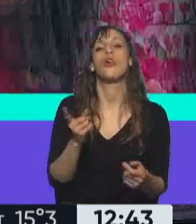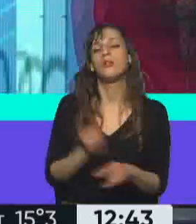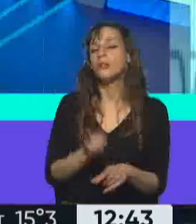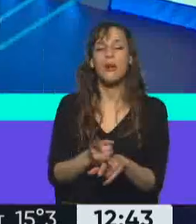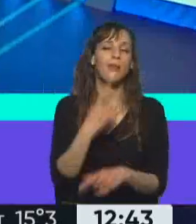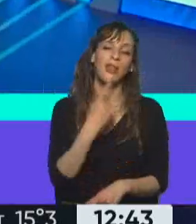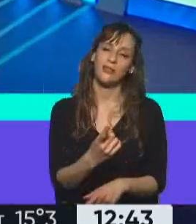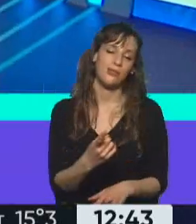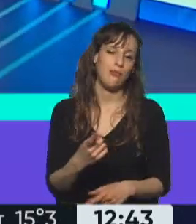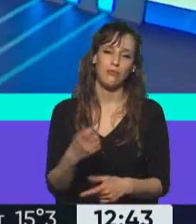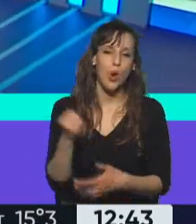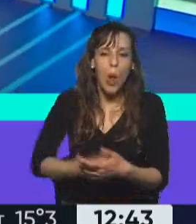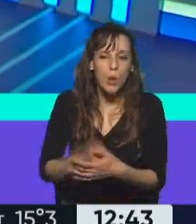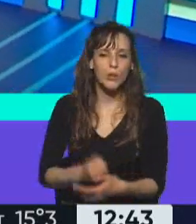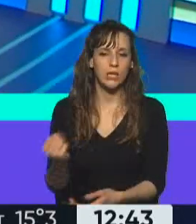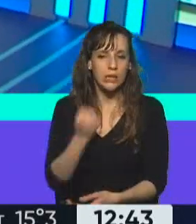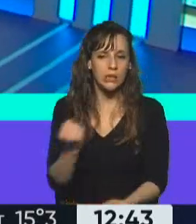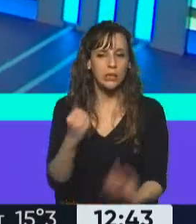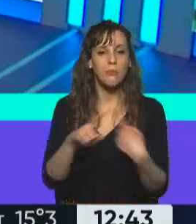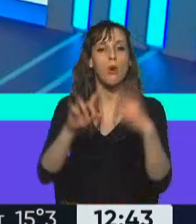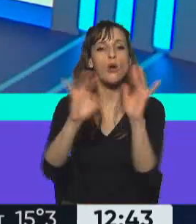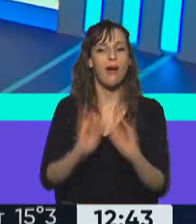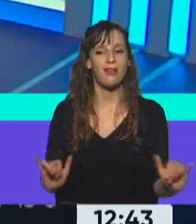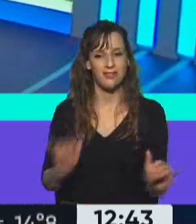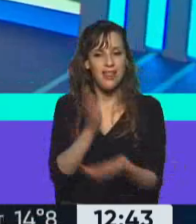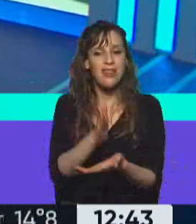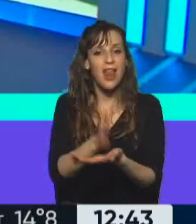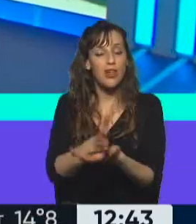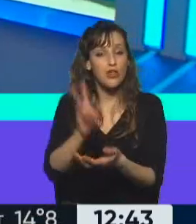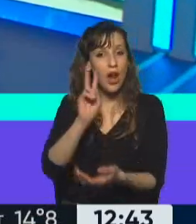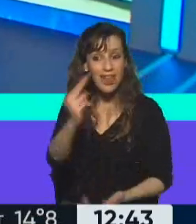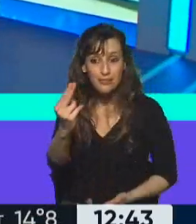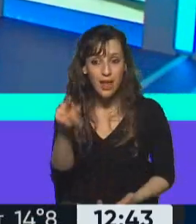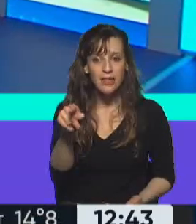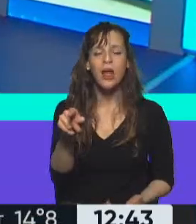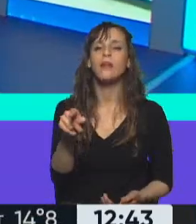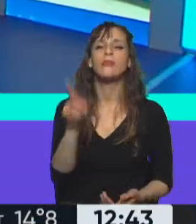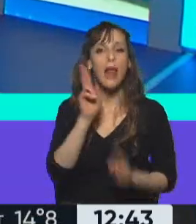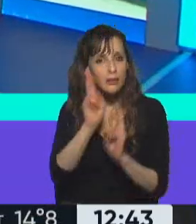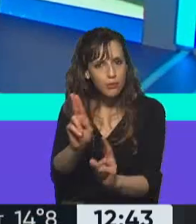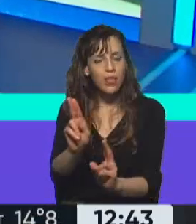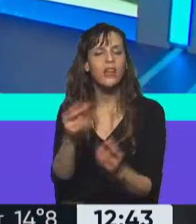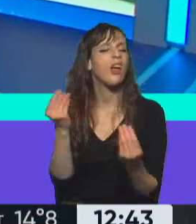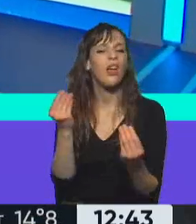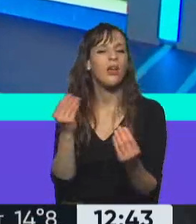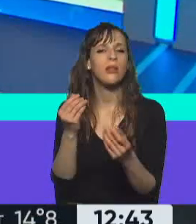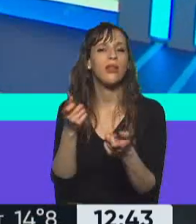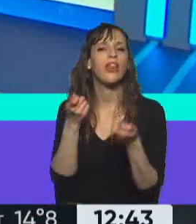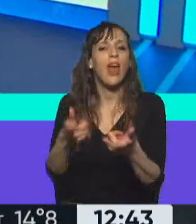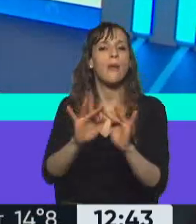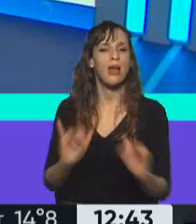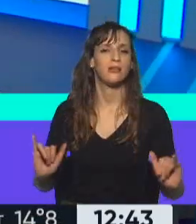estamos trabajando por la paz, porque respetar esos derechos es propiciar la paz social, ¿no? Y ellos cuando piden autonomía o